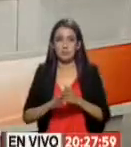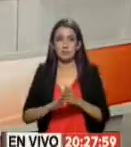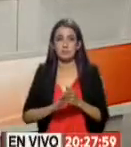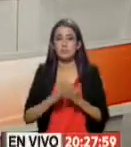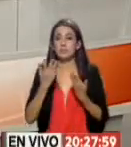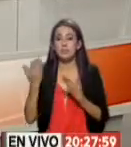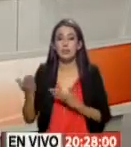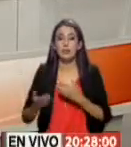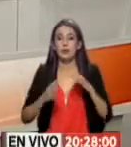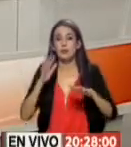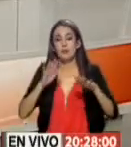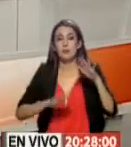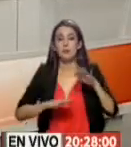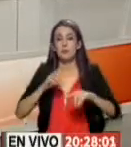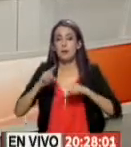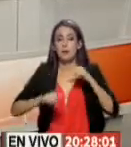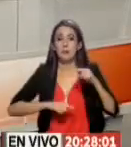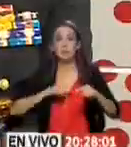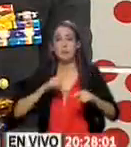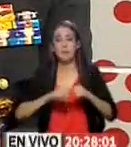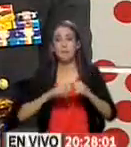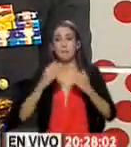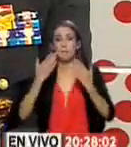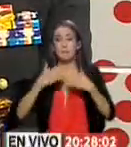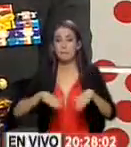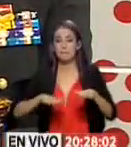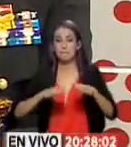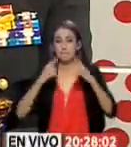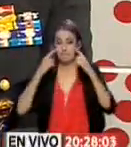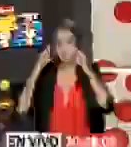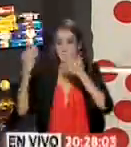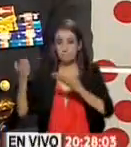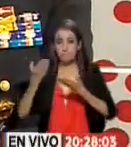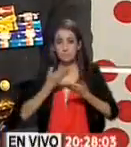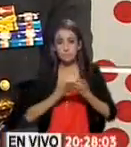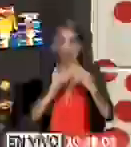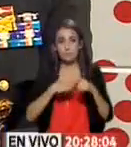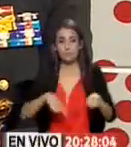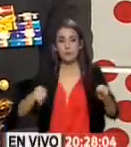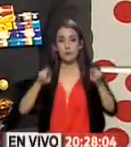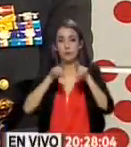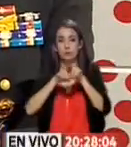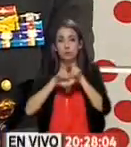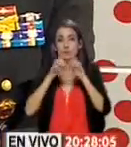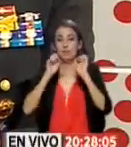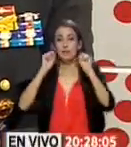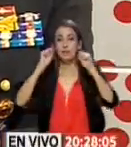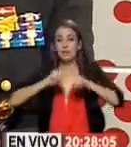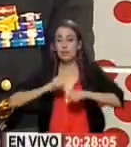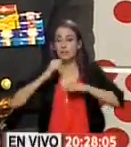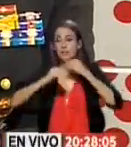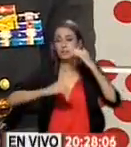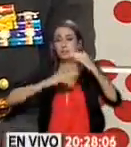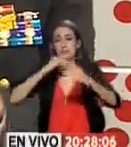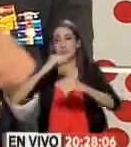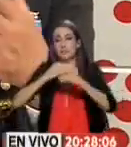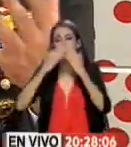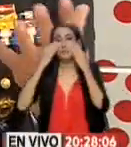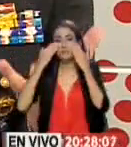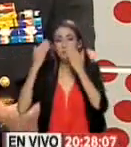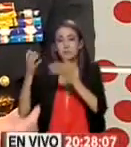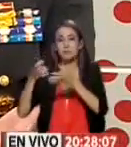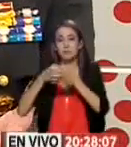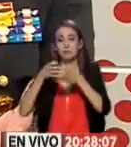definitiva. Bajo un esfuerzo bélico, bajo una unión nacional, bajo una causa motivada por todo